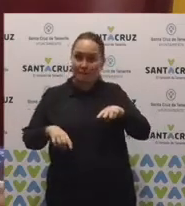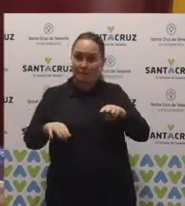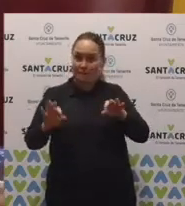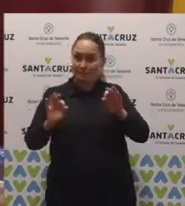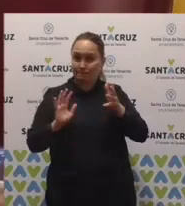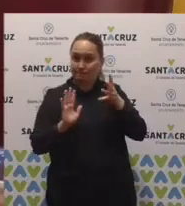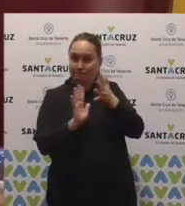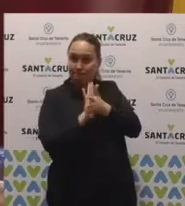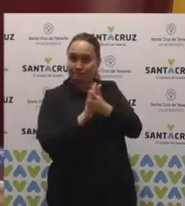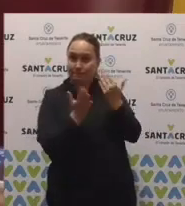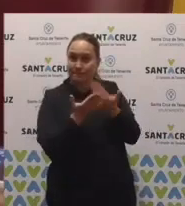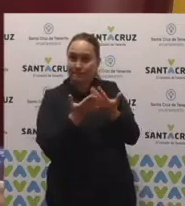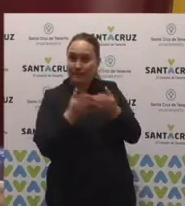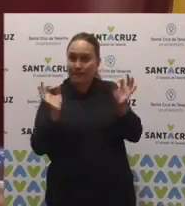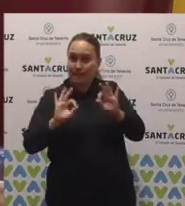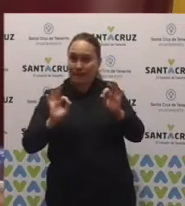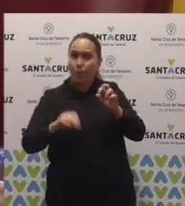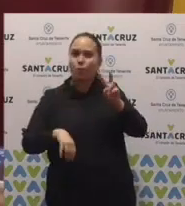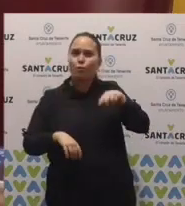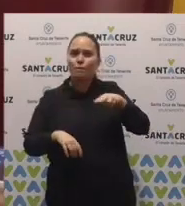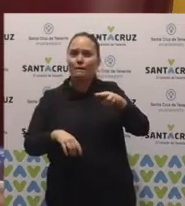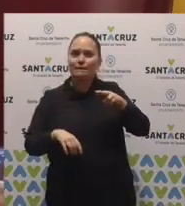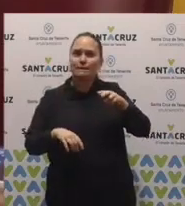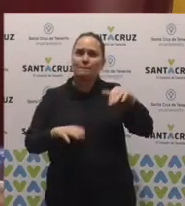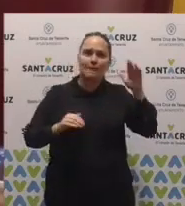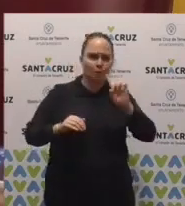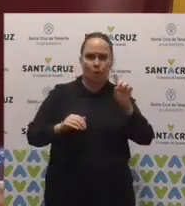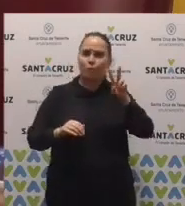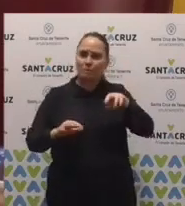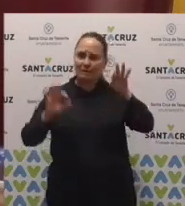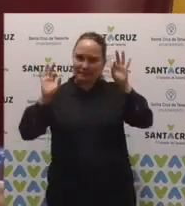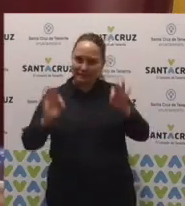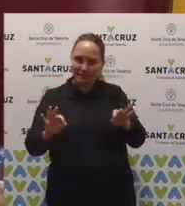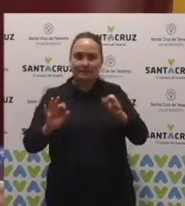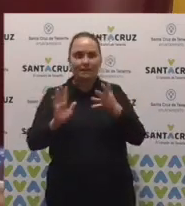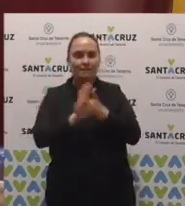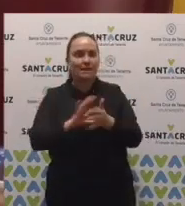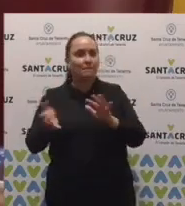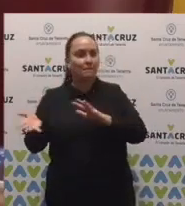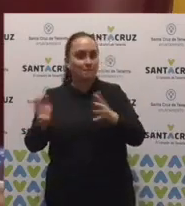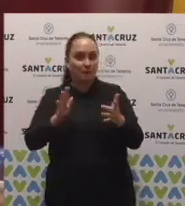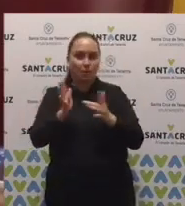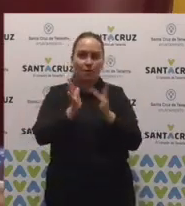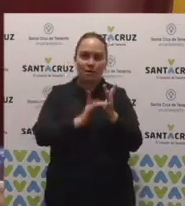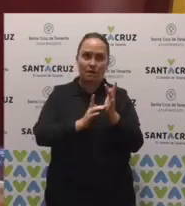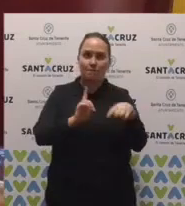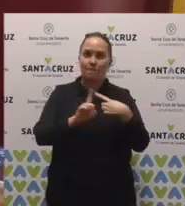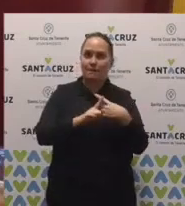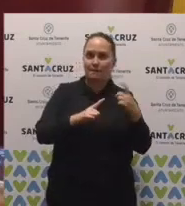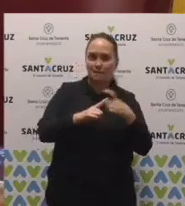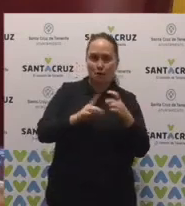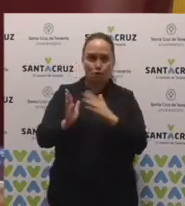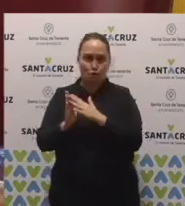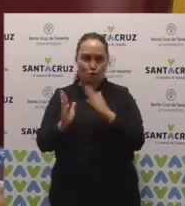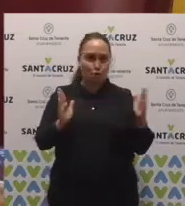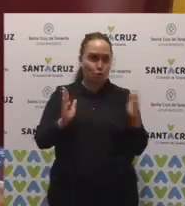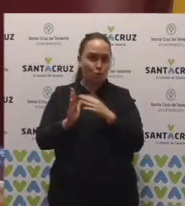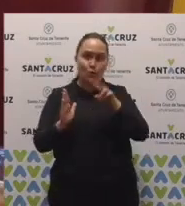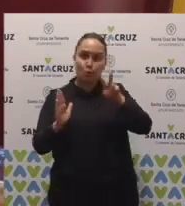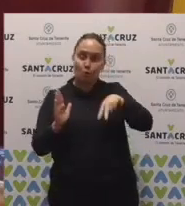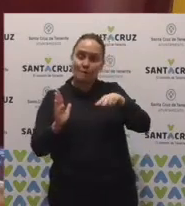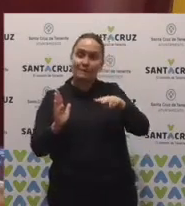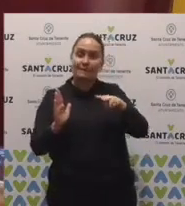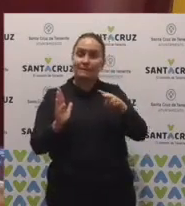cuenta de decretos y resultados meses no dos meses y pico marzo y abril y mayo desde sin dar cuenta de los decretos y resoluciones